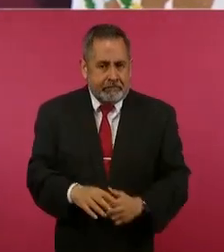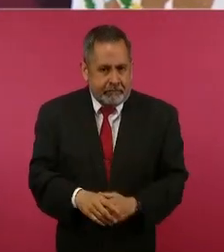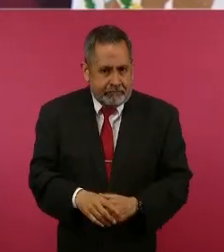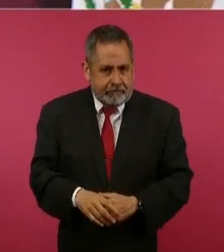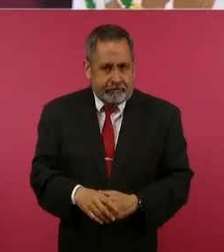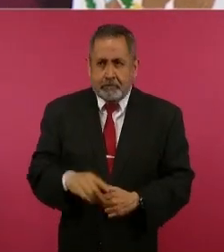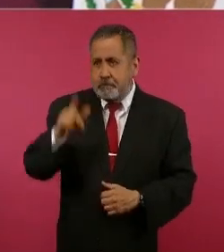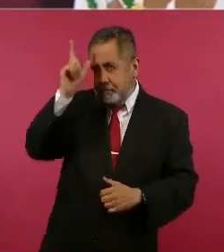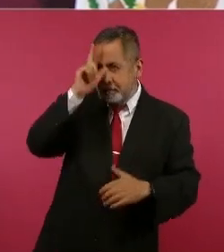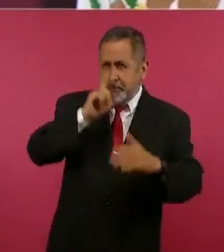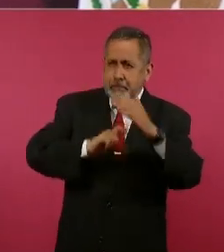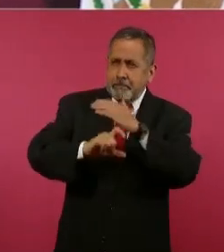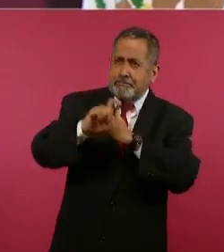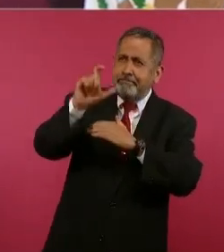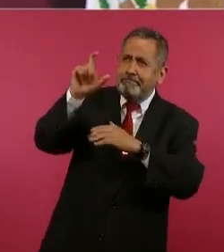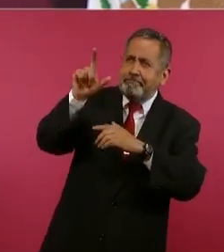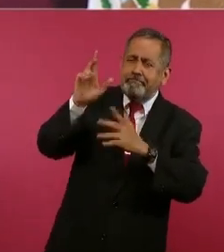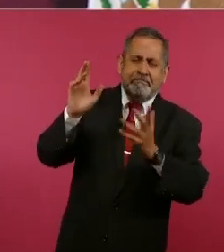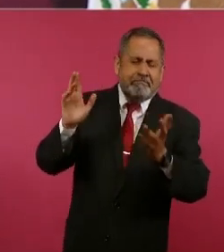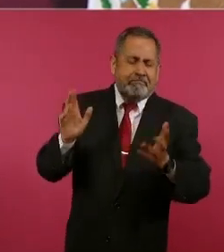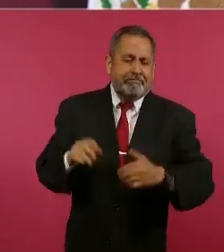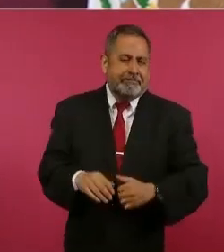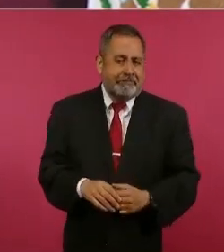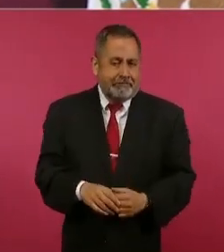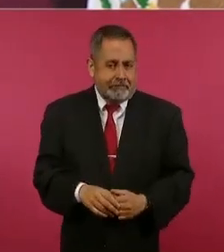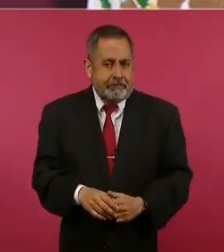de la luna,